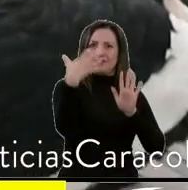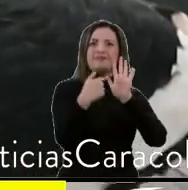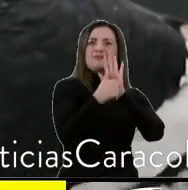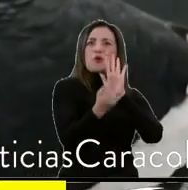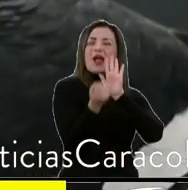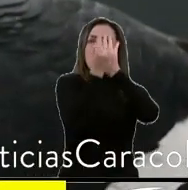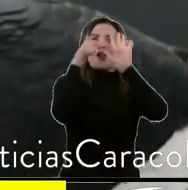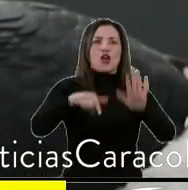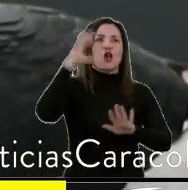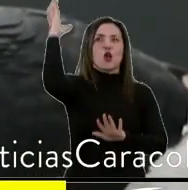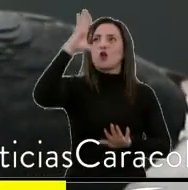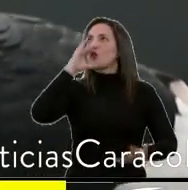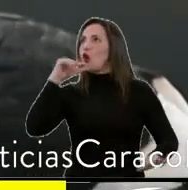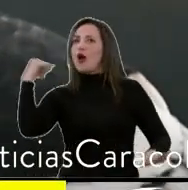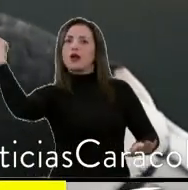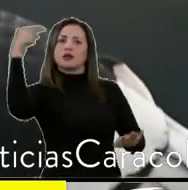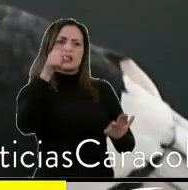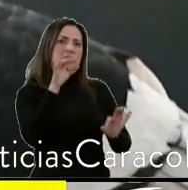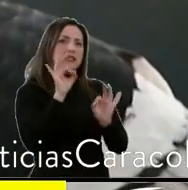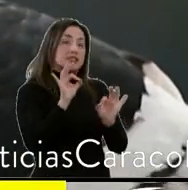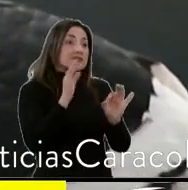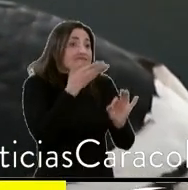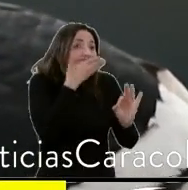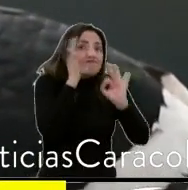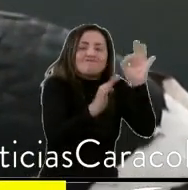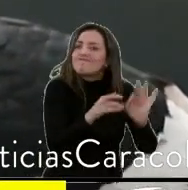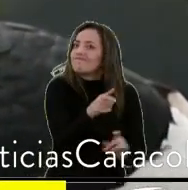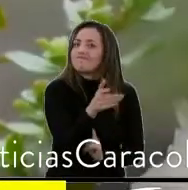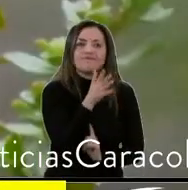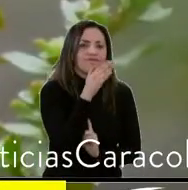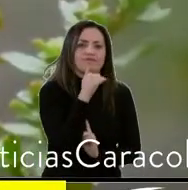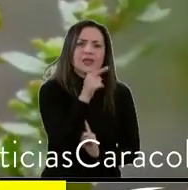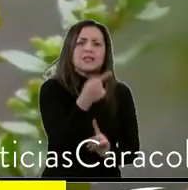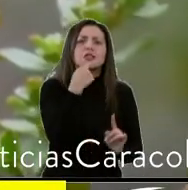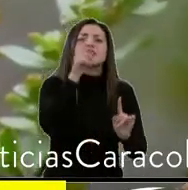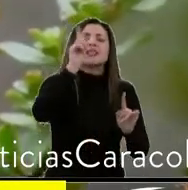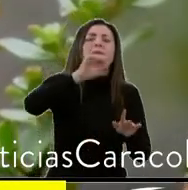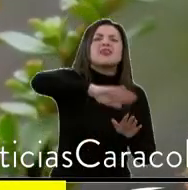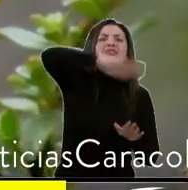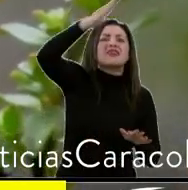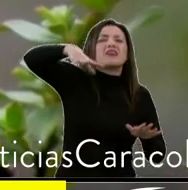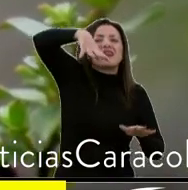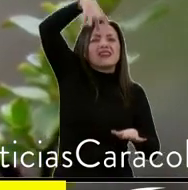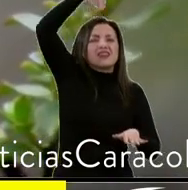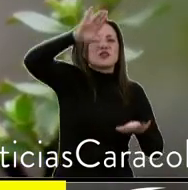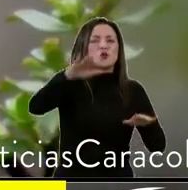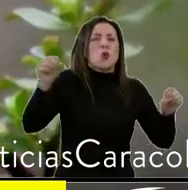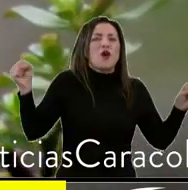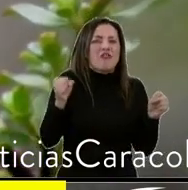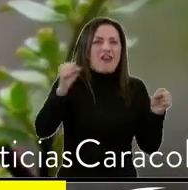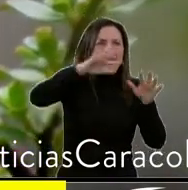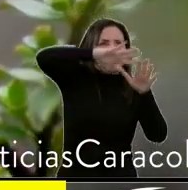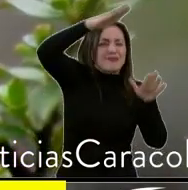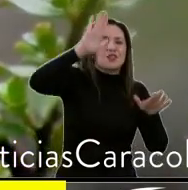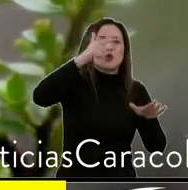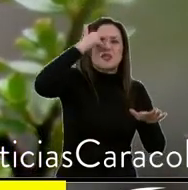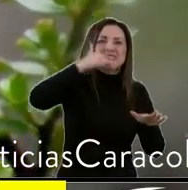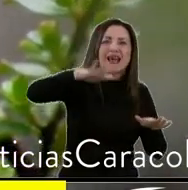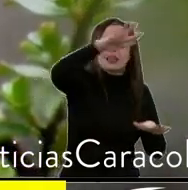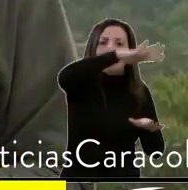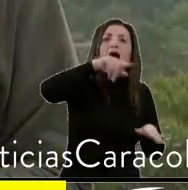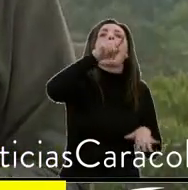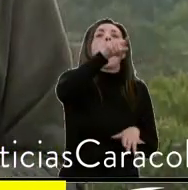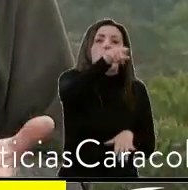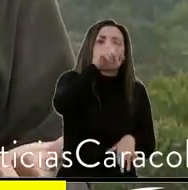y no tiene el mejor estado de conservación. Algunas de las aves endémicas de la Sierra Nevada de Santa Marta. Ahí está uno de los